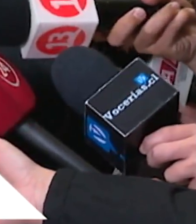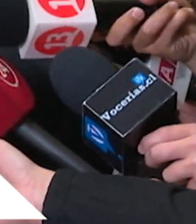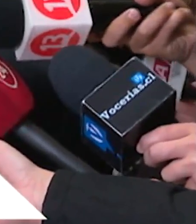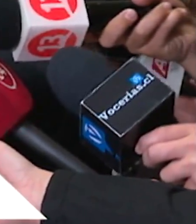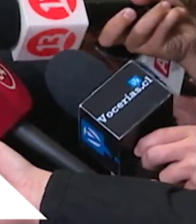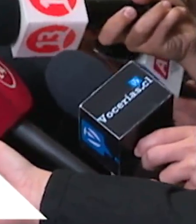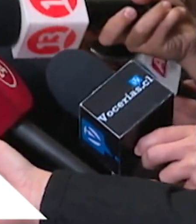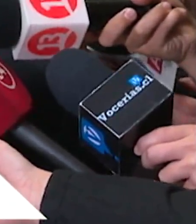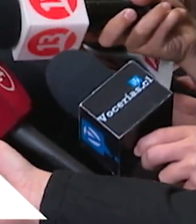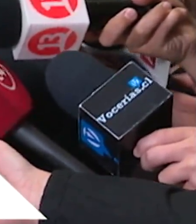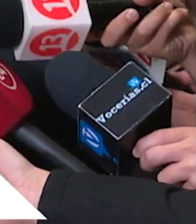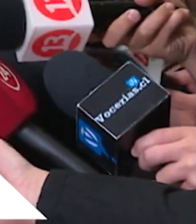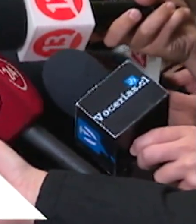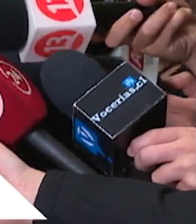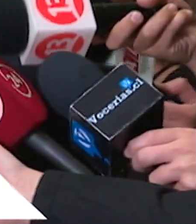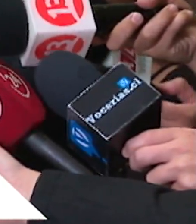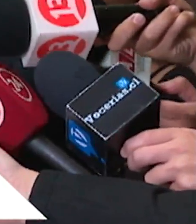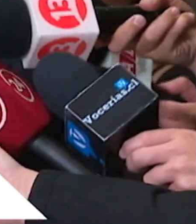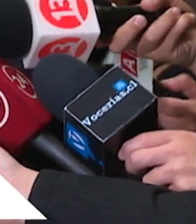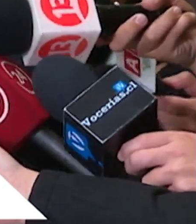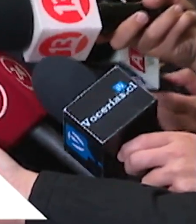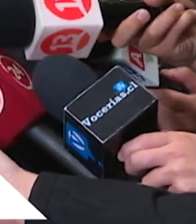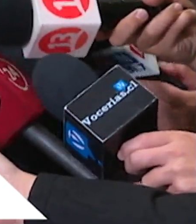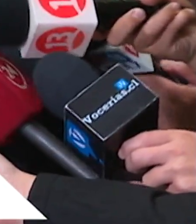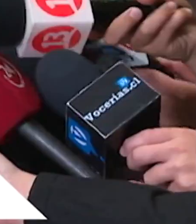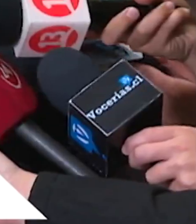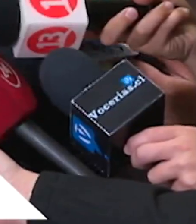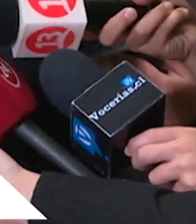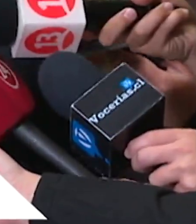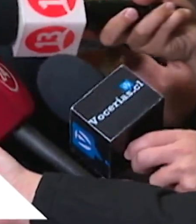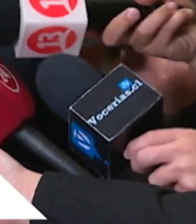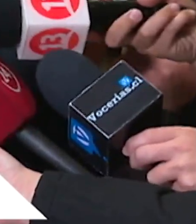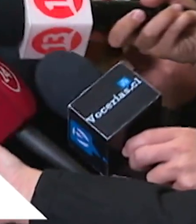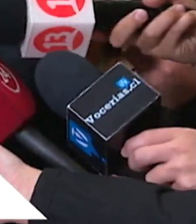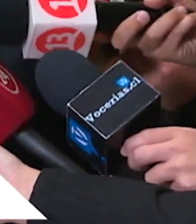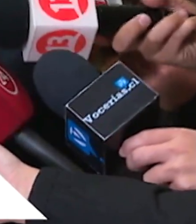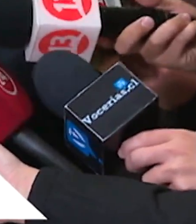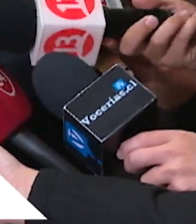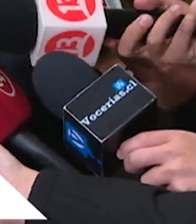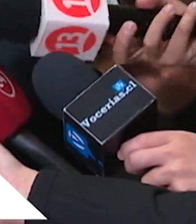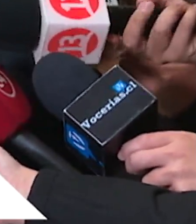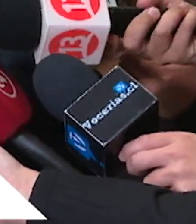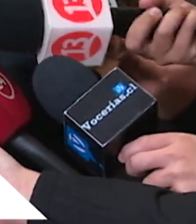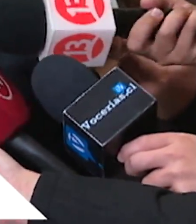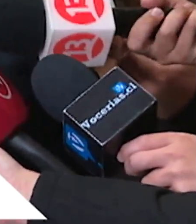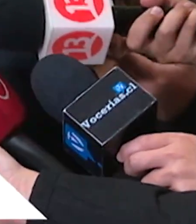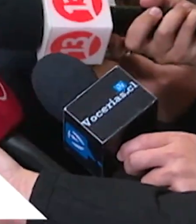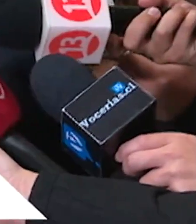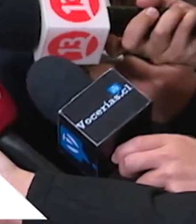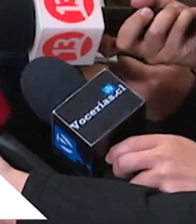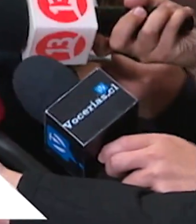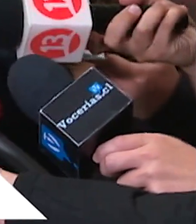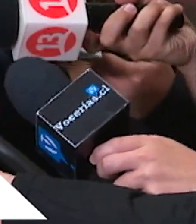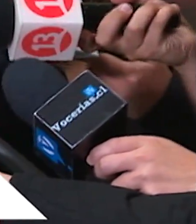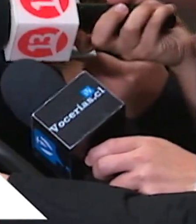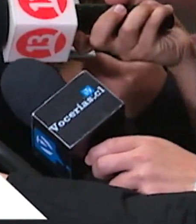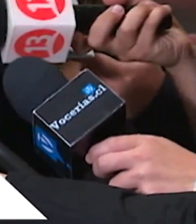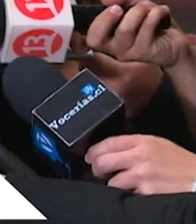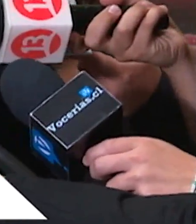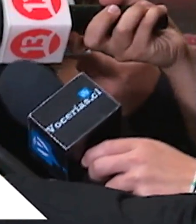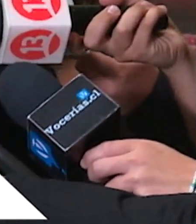figurativa pero en la práctica Ha logrado liderar el Ministerio del interior y el gabinete Y hoy ha demostrado con